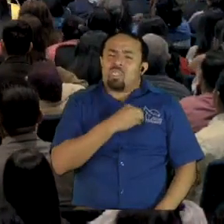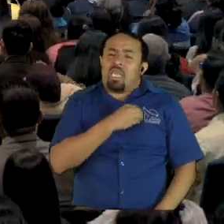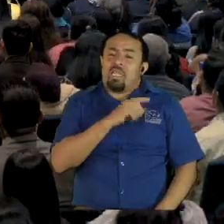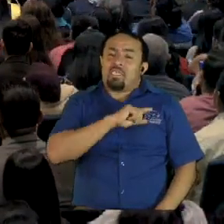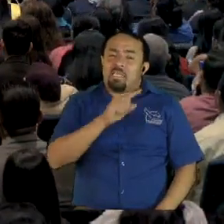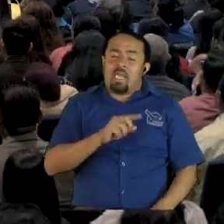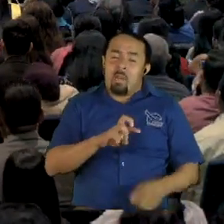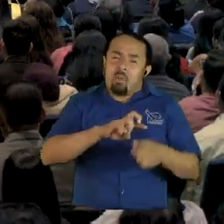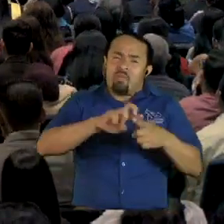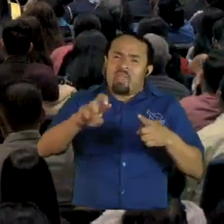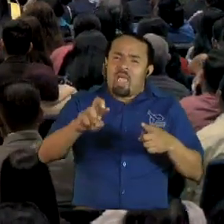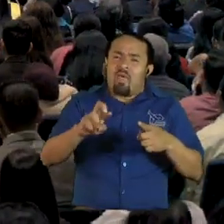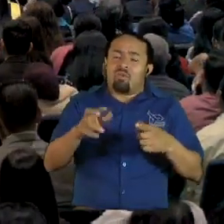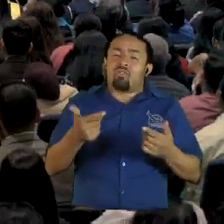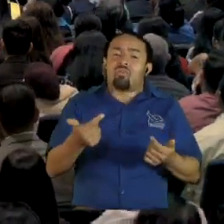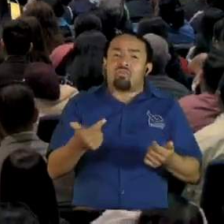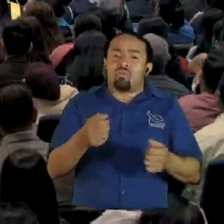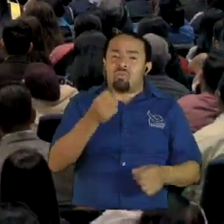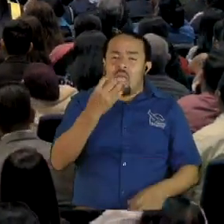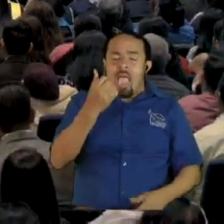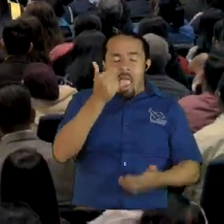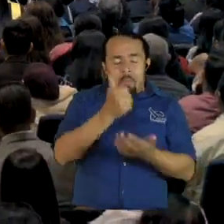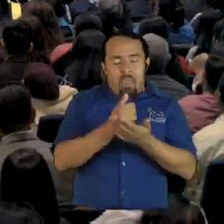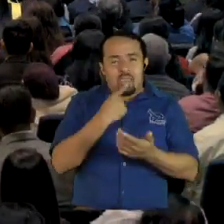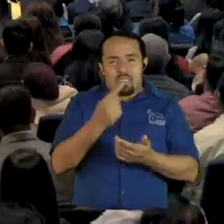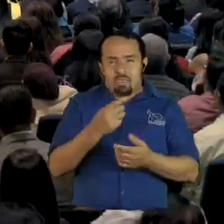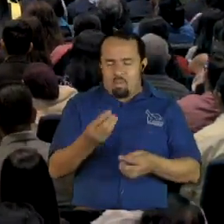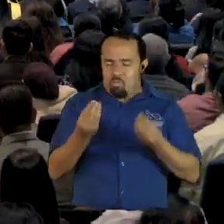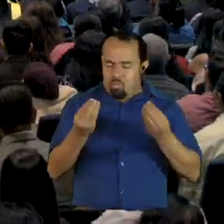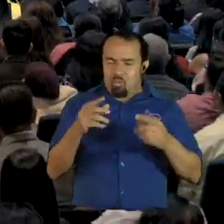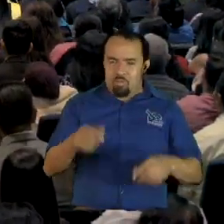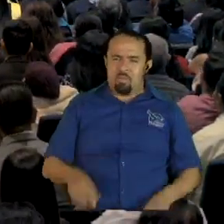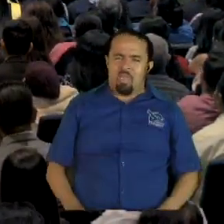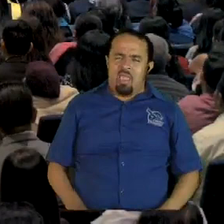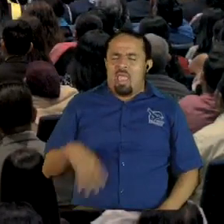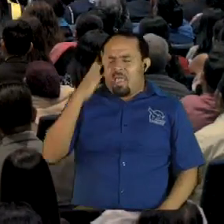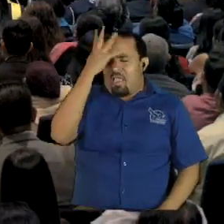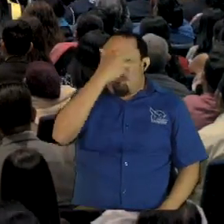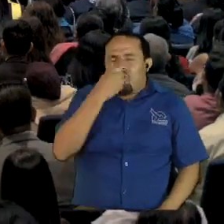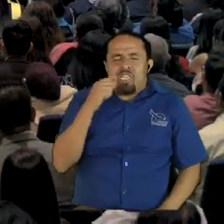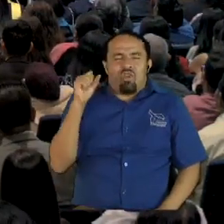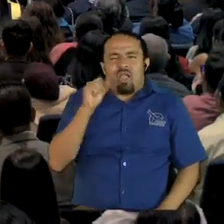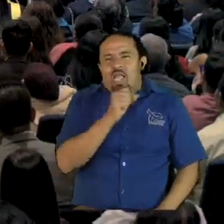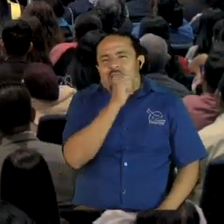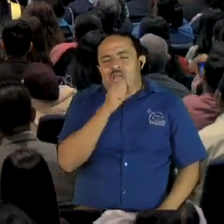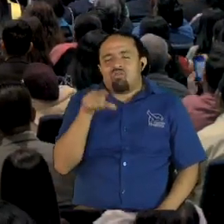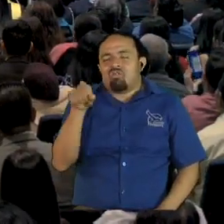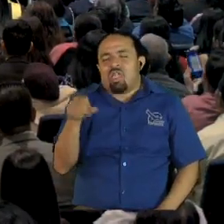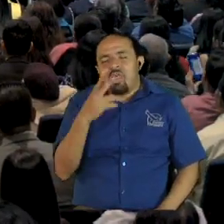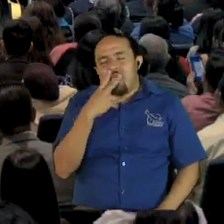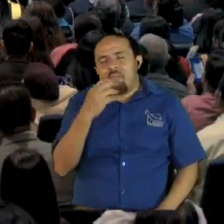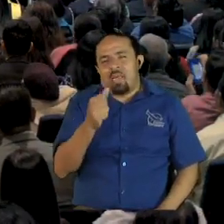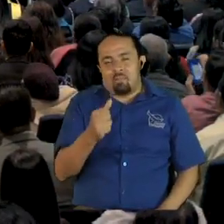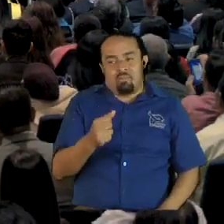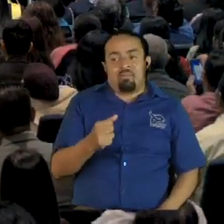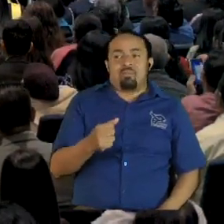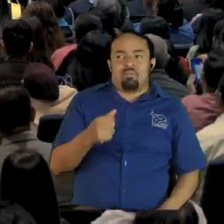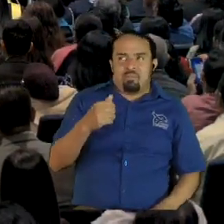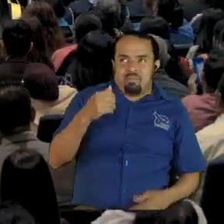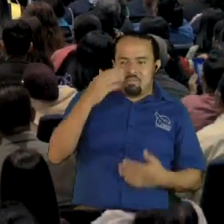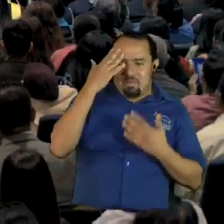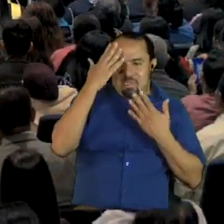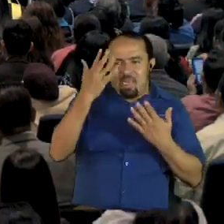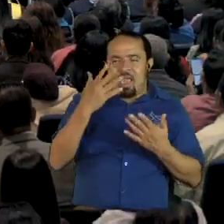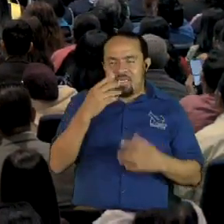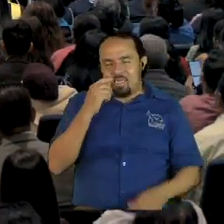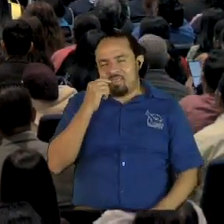le echen incienso. Qué lindo canta usted, hermano. Gracias, hermano.